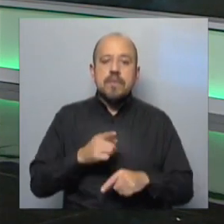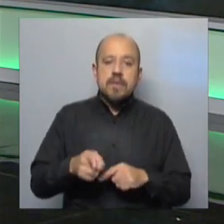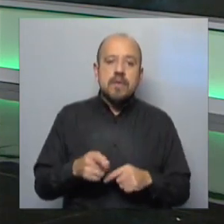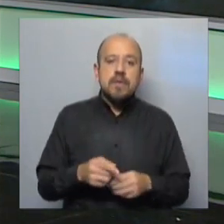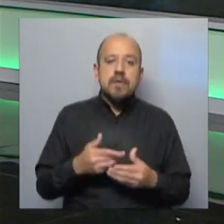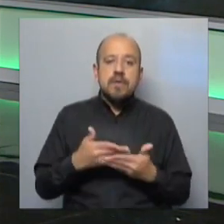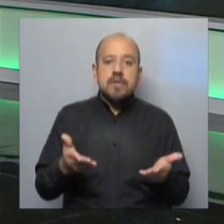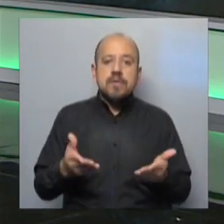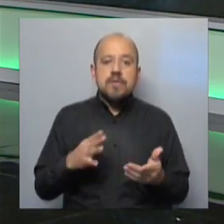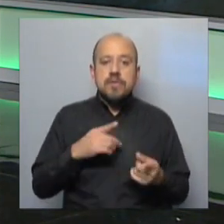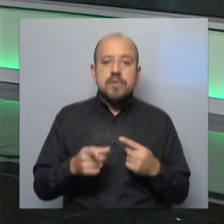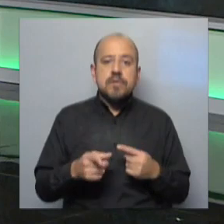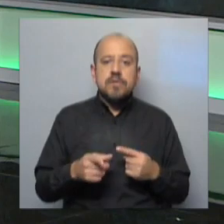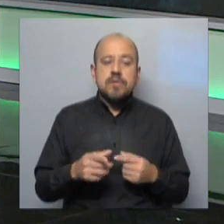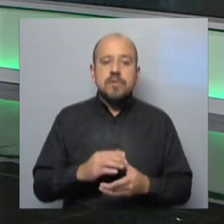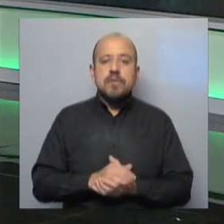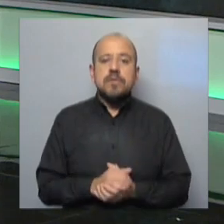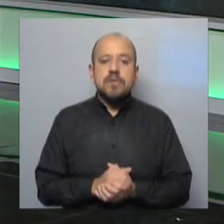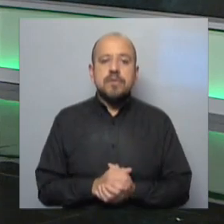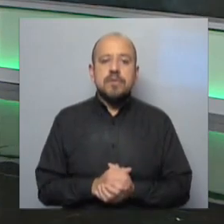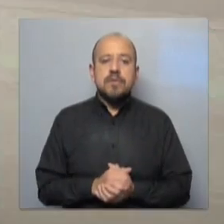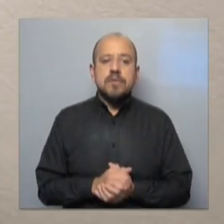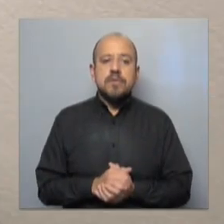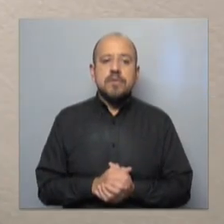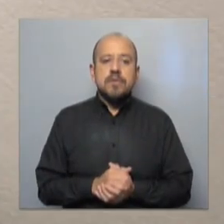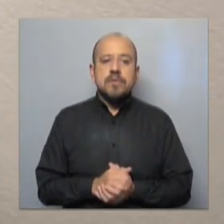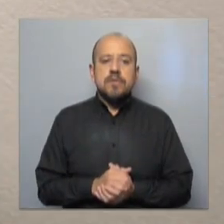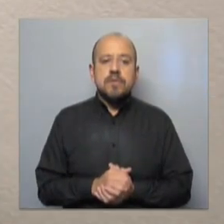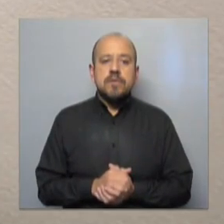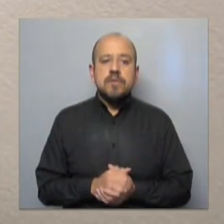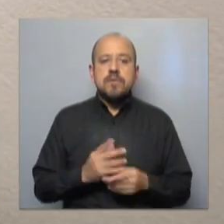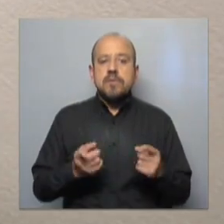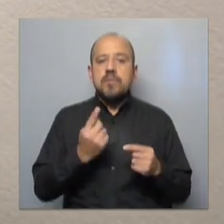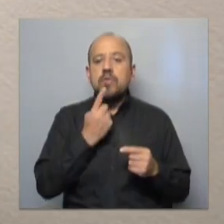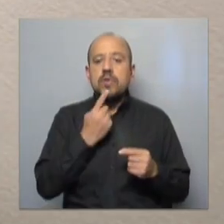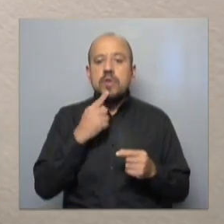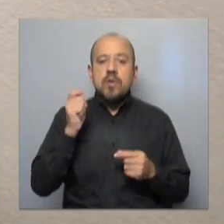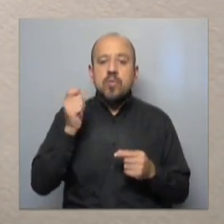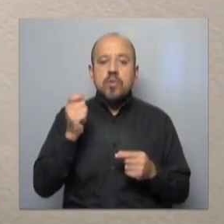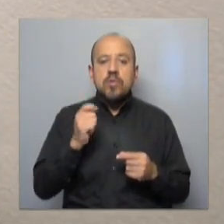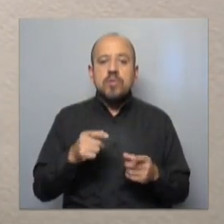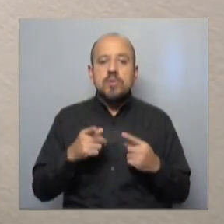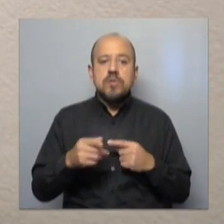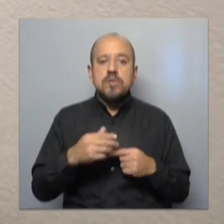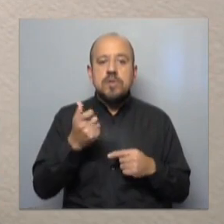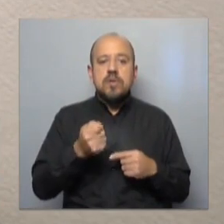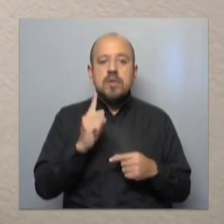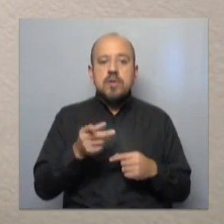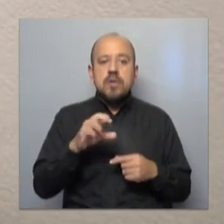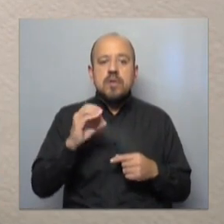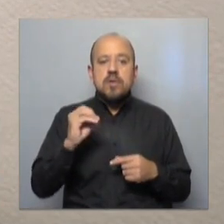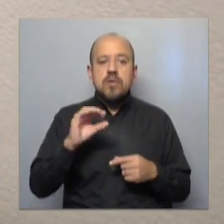raíz de lo que sucede con el ambiente una política pública de fomento de la agroecología